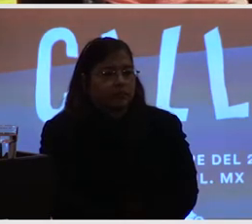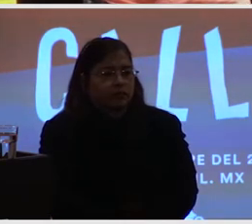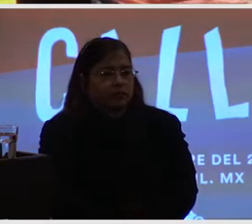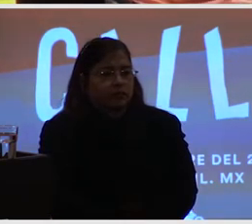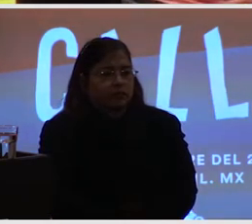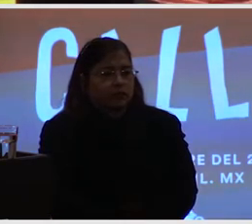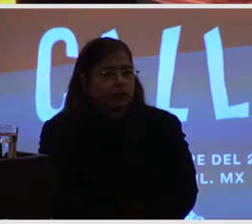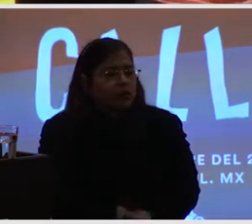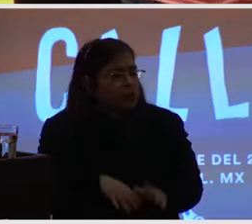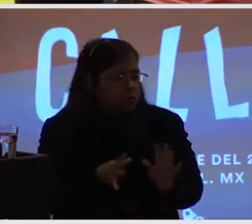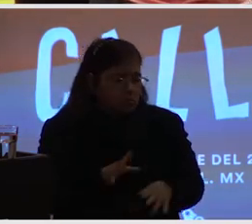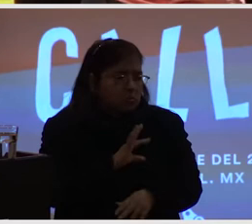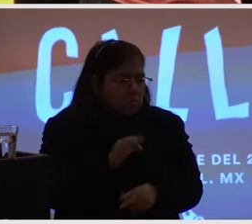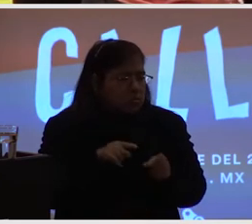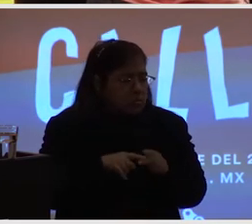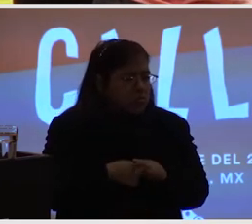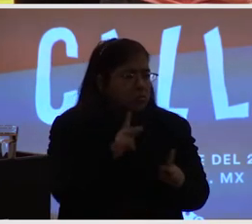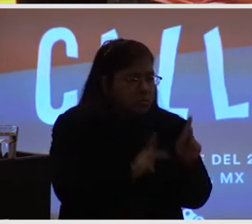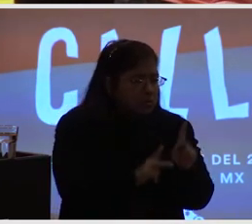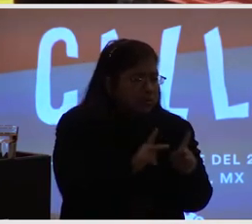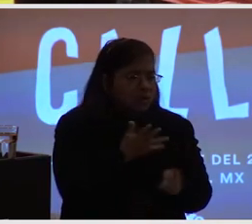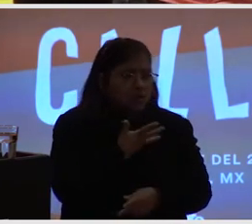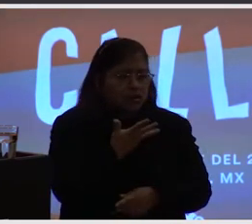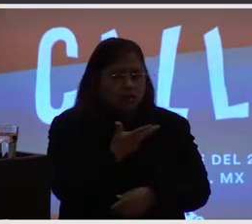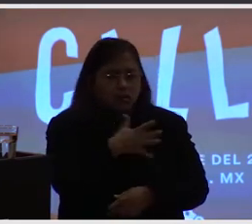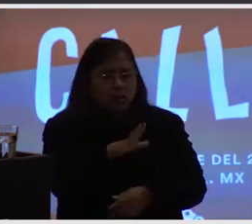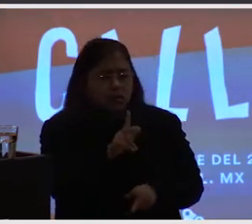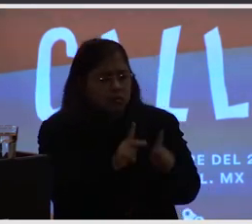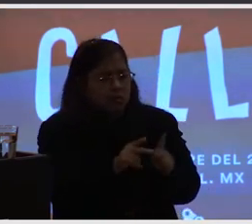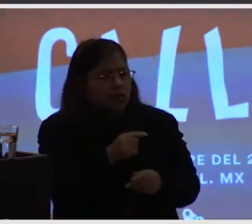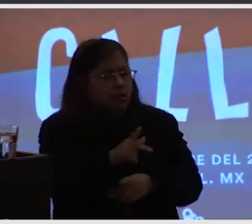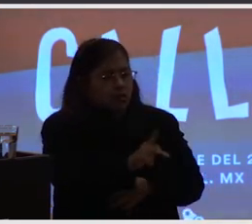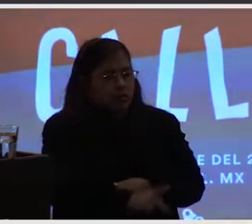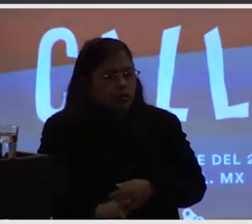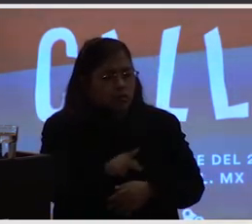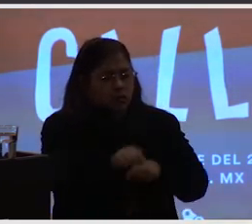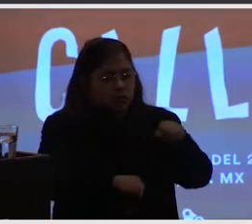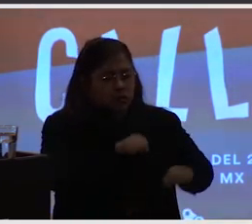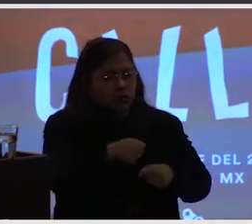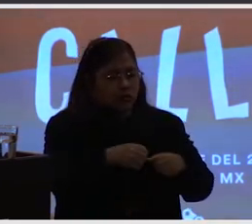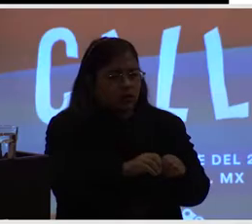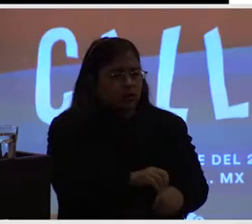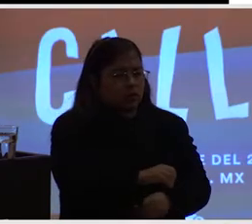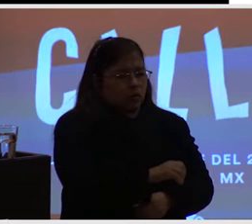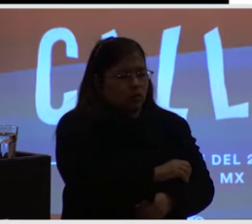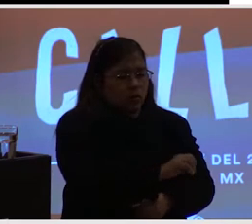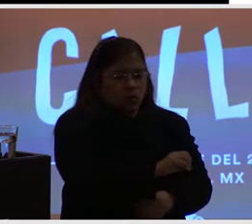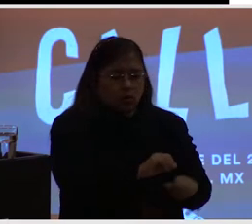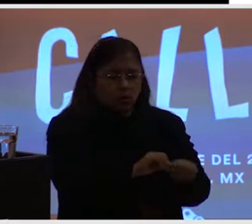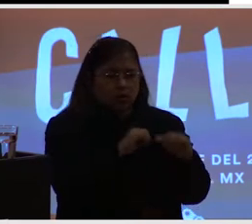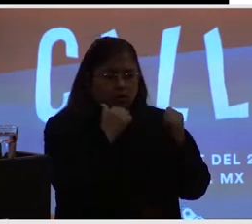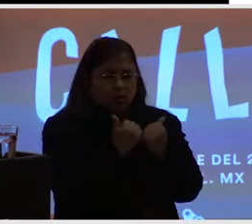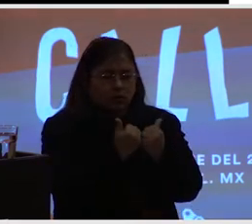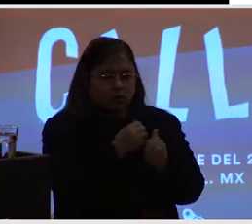puedo empezar platicando nada más rápidamente tenemos diez minutos pueblo bicicletero es una organización completa en bueno